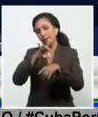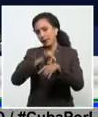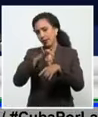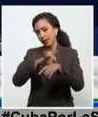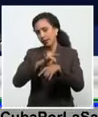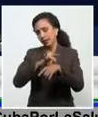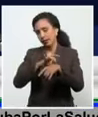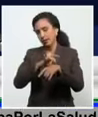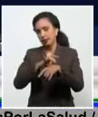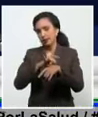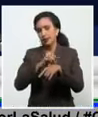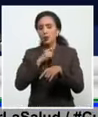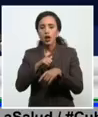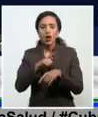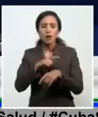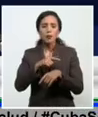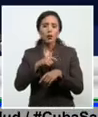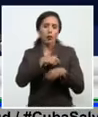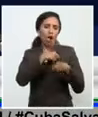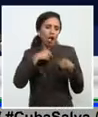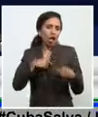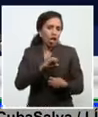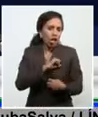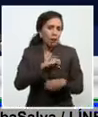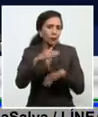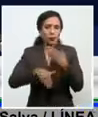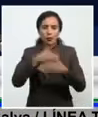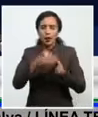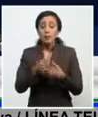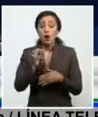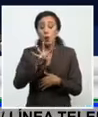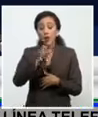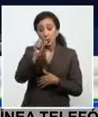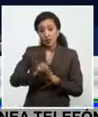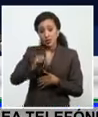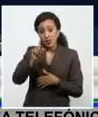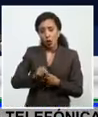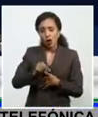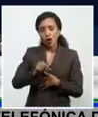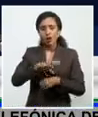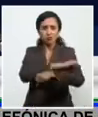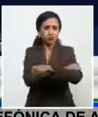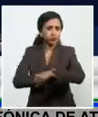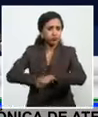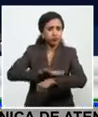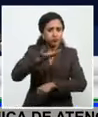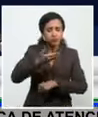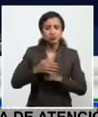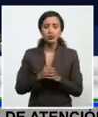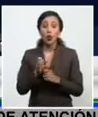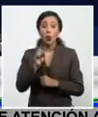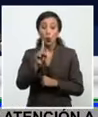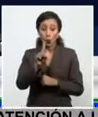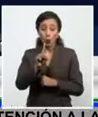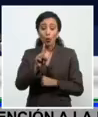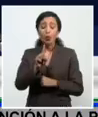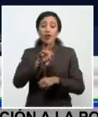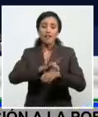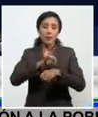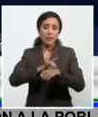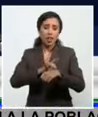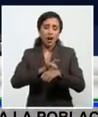En un caso hay cardiopatía isquémica, en 4 padecen de hipertensión arterial, 1 padece de una